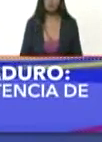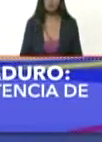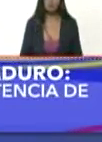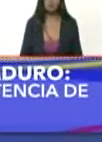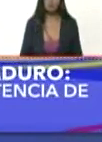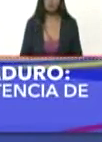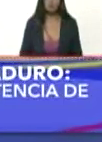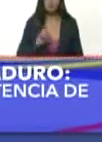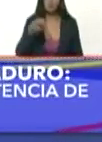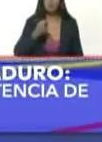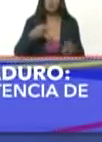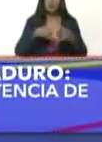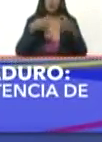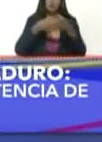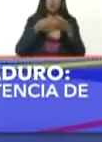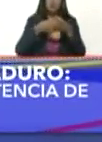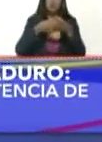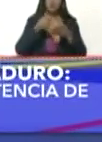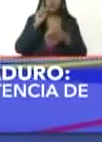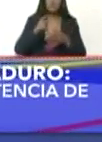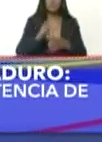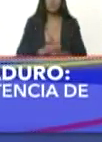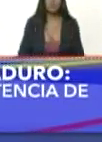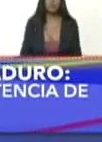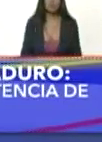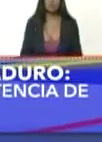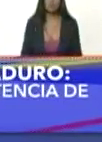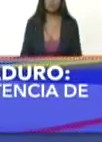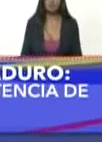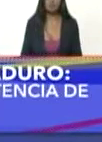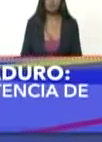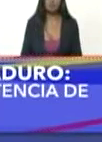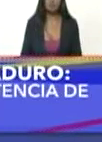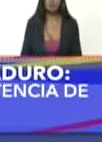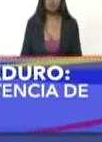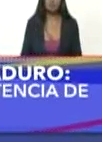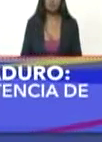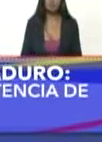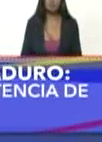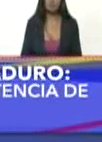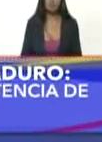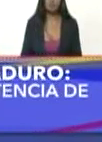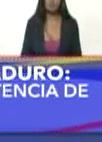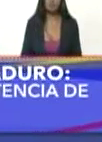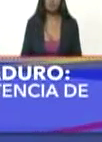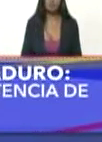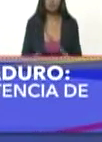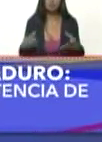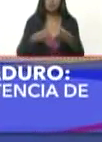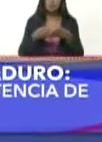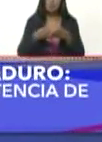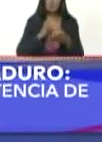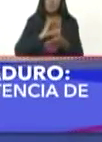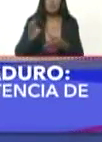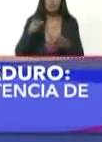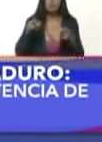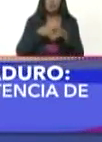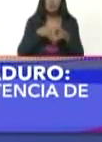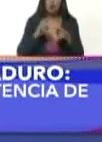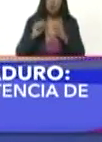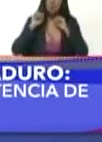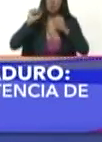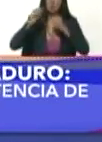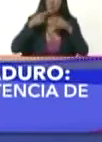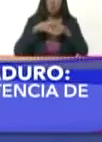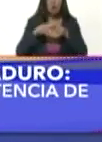Y luego una generación pugnaz de la sociedad patriótica logró en